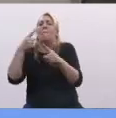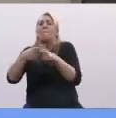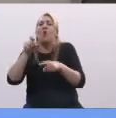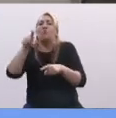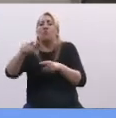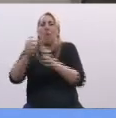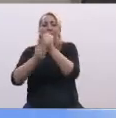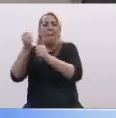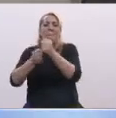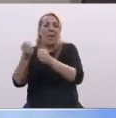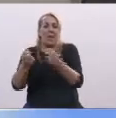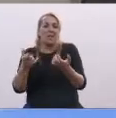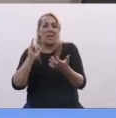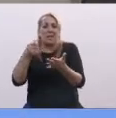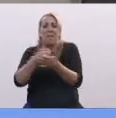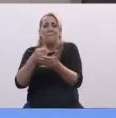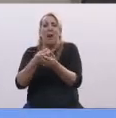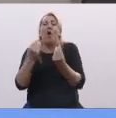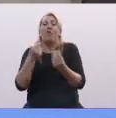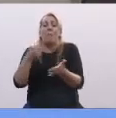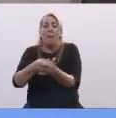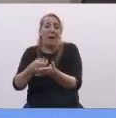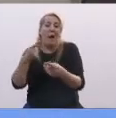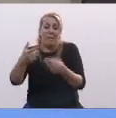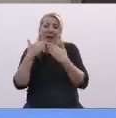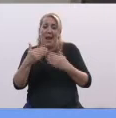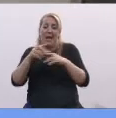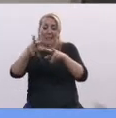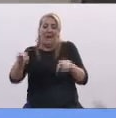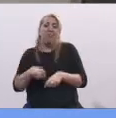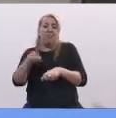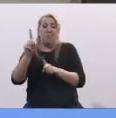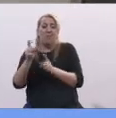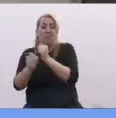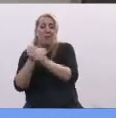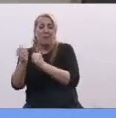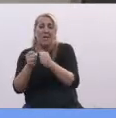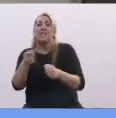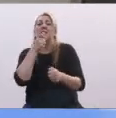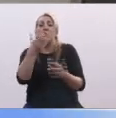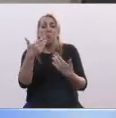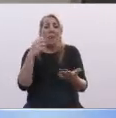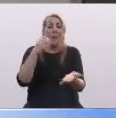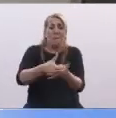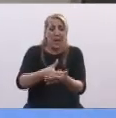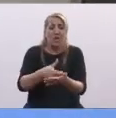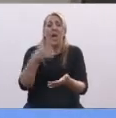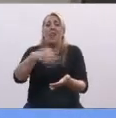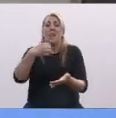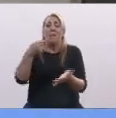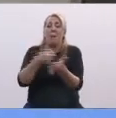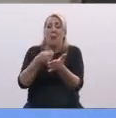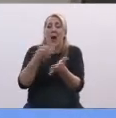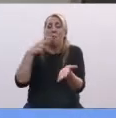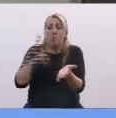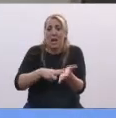empresa. Lo va a pagar. ¿De dónde va a sacar la plata? De la empresa para poderlo pagar. Si usted va a hacer una inversión, y tiene que pagar el